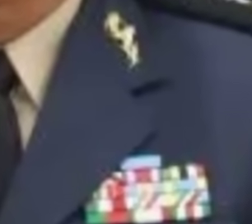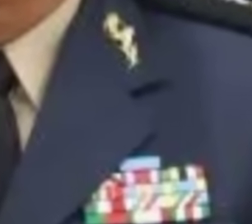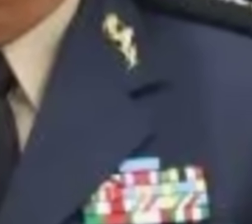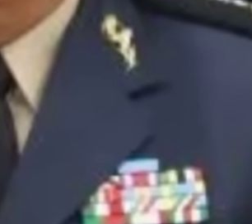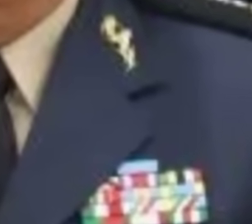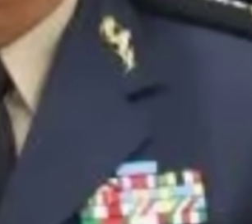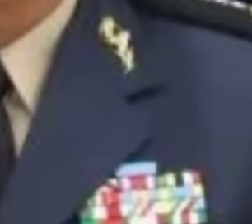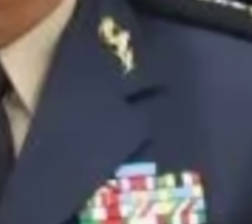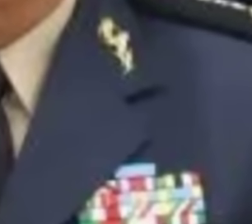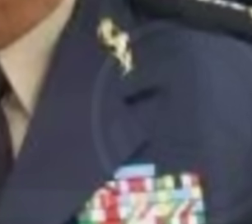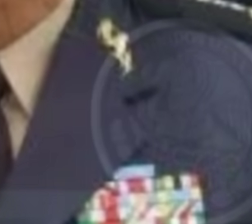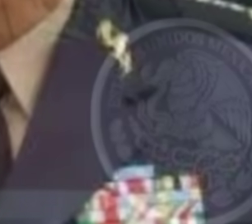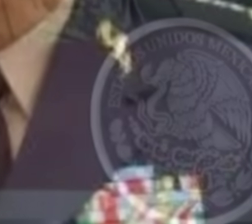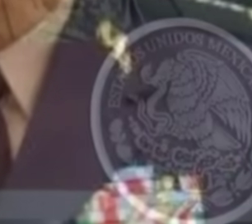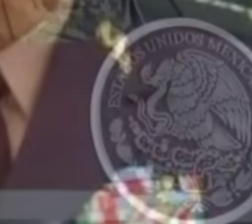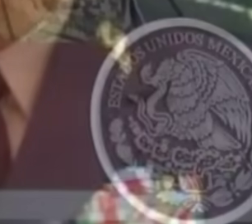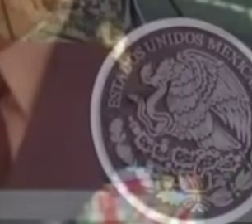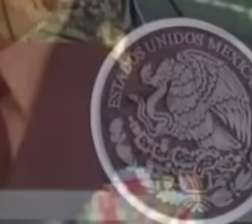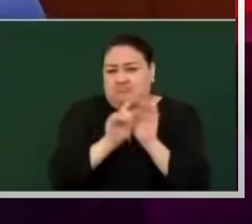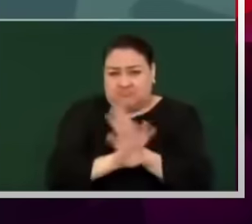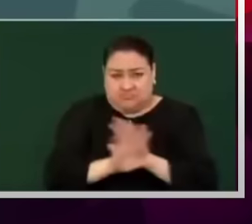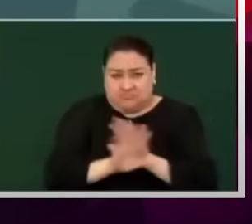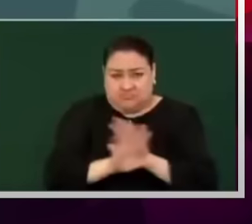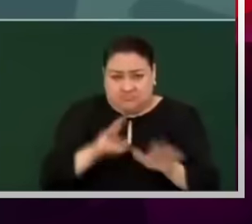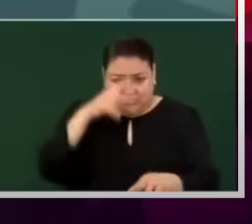lo que dijo el presidente sobre esta carta.